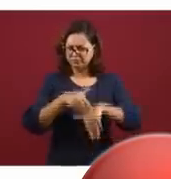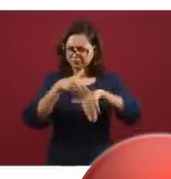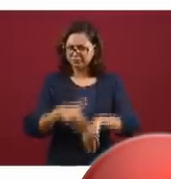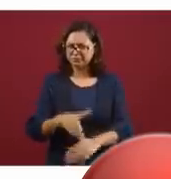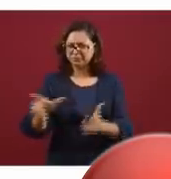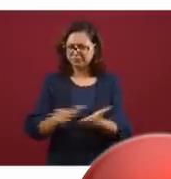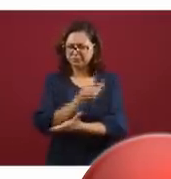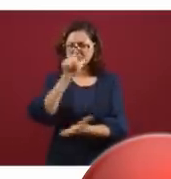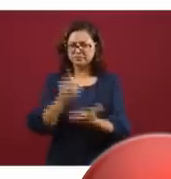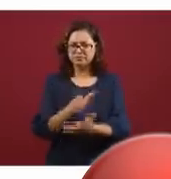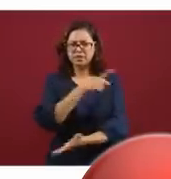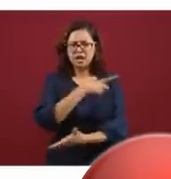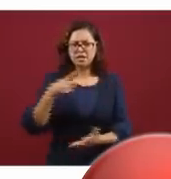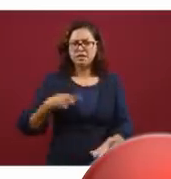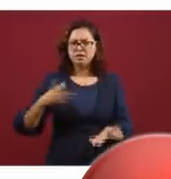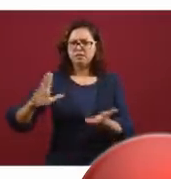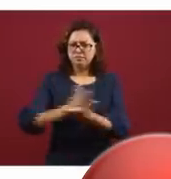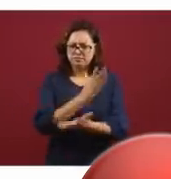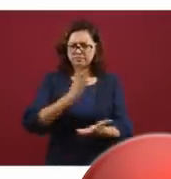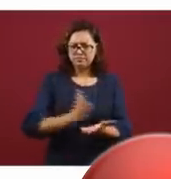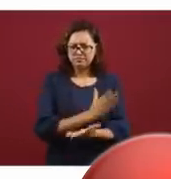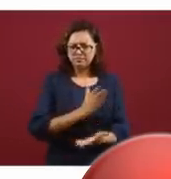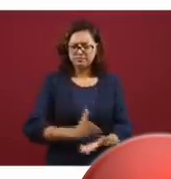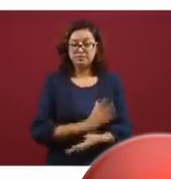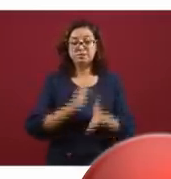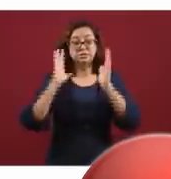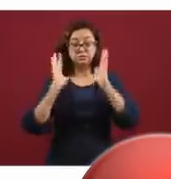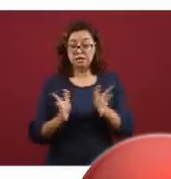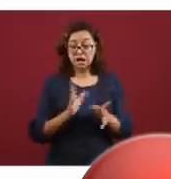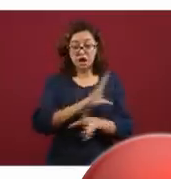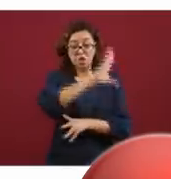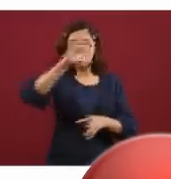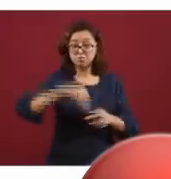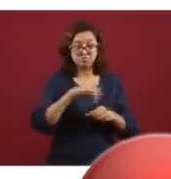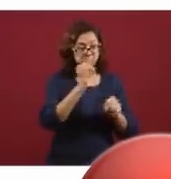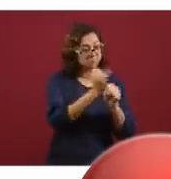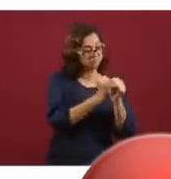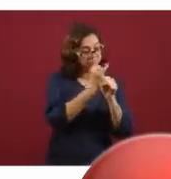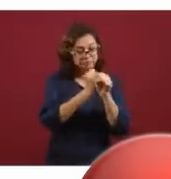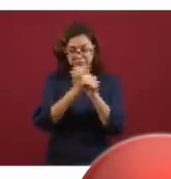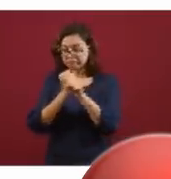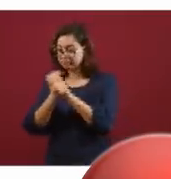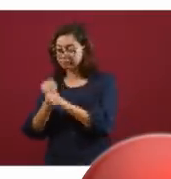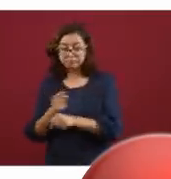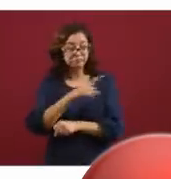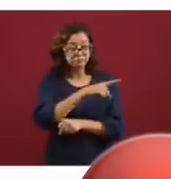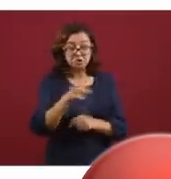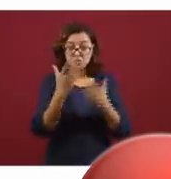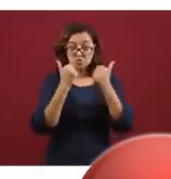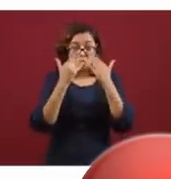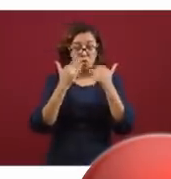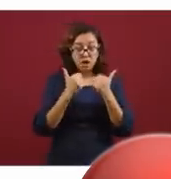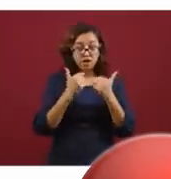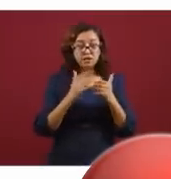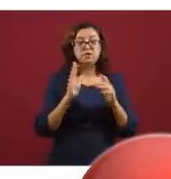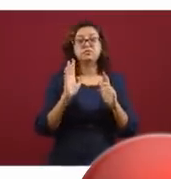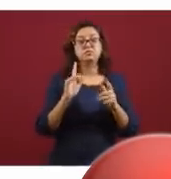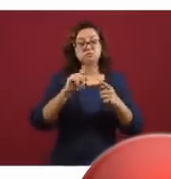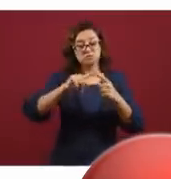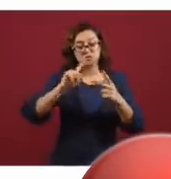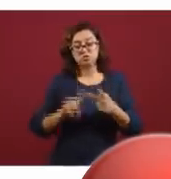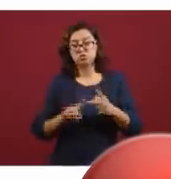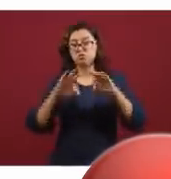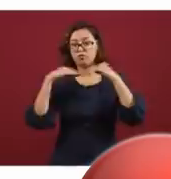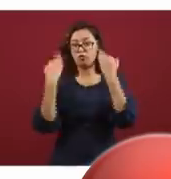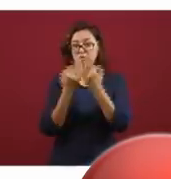esto. Porque si ya se cubrió toda la etapa de investigación, tiene que culminar. O se culmina con cobro parcial o total, o